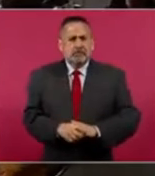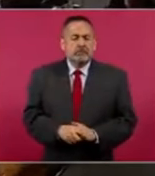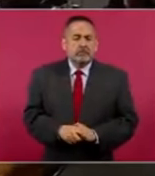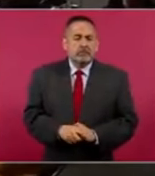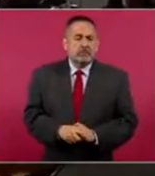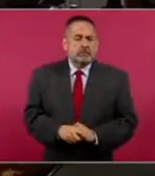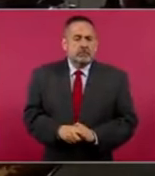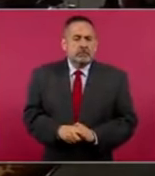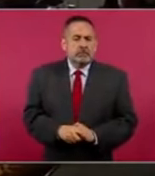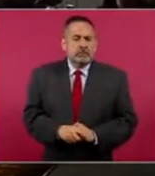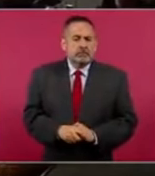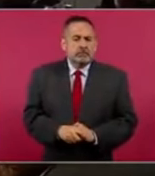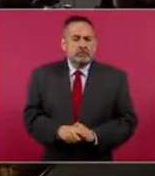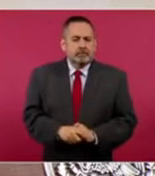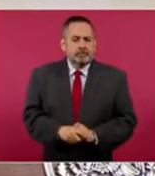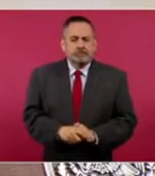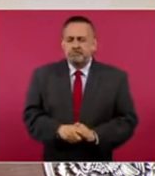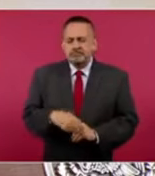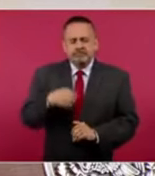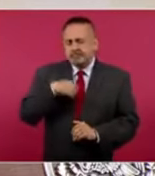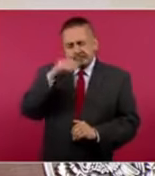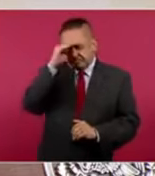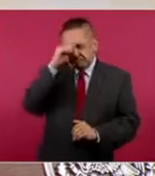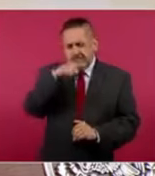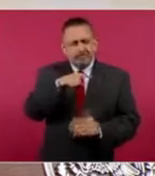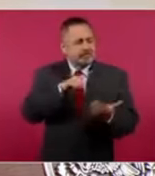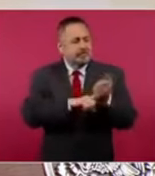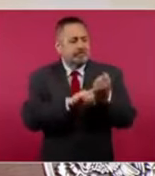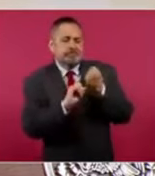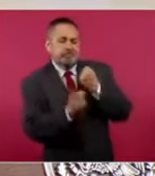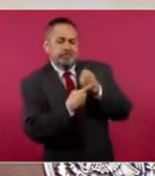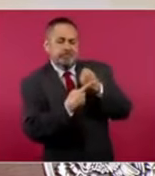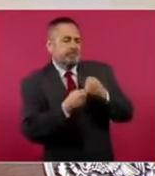Pues yo pienso que como hay un interés político de por medio,